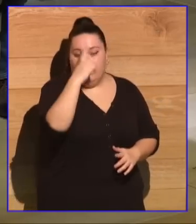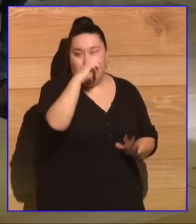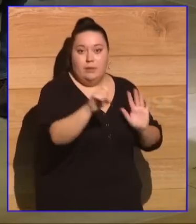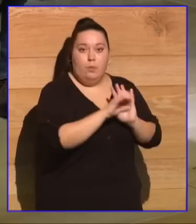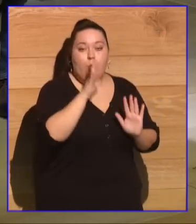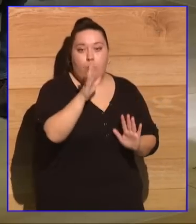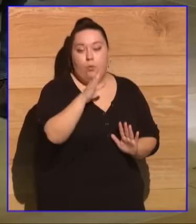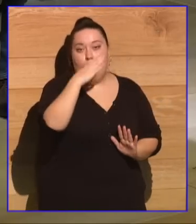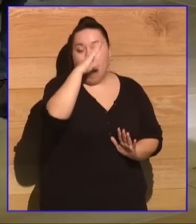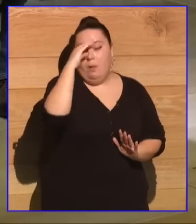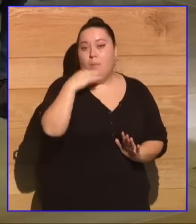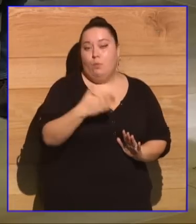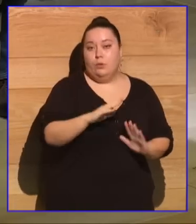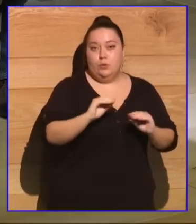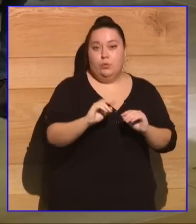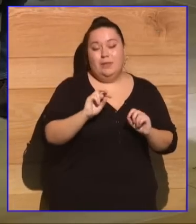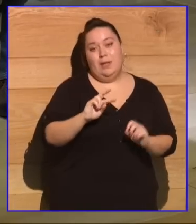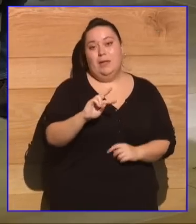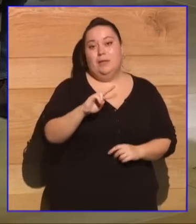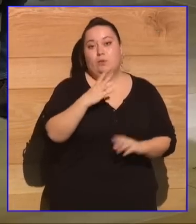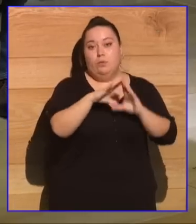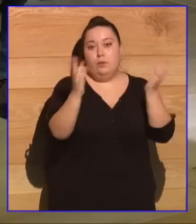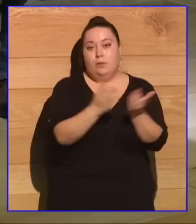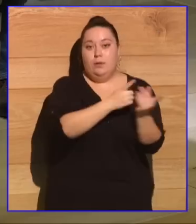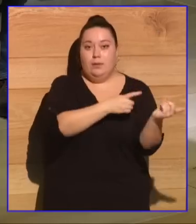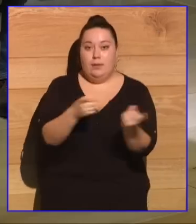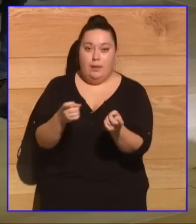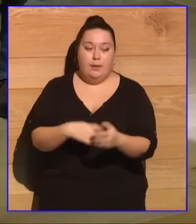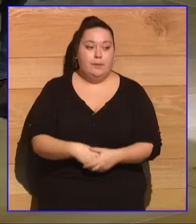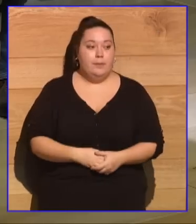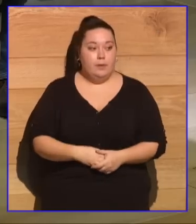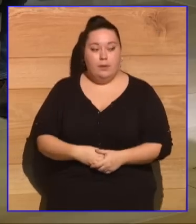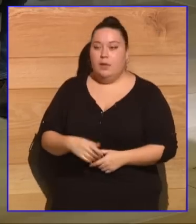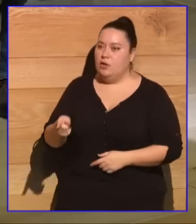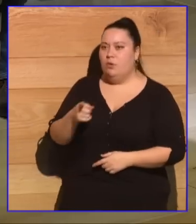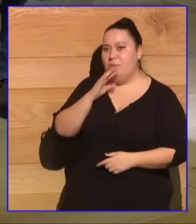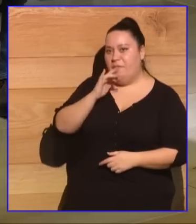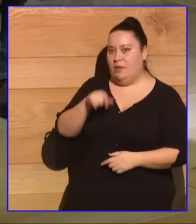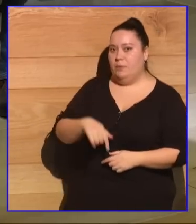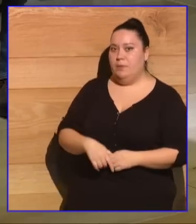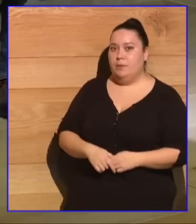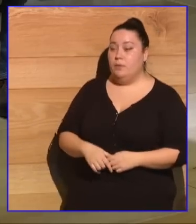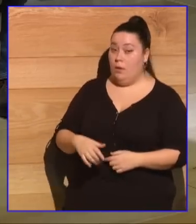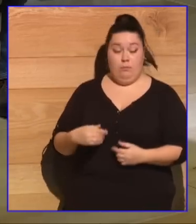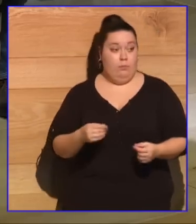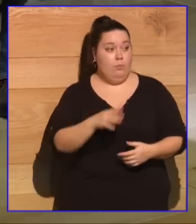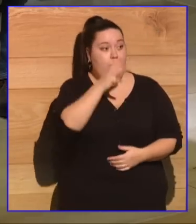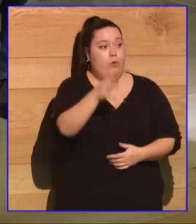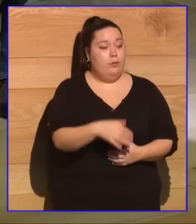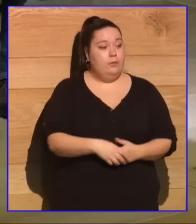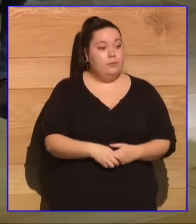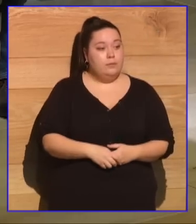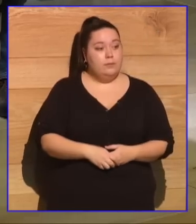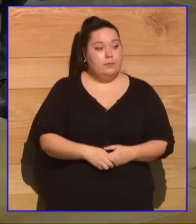traumatizado por la muerte de su padre en la Segunda Guerra Mundial. Esa es otra, eso me cabrea muchísimo. Anda. ¿Por qué, Juan?